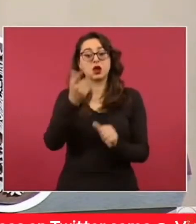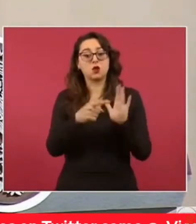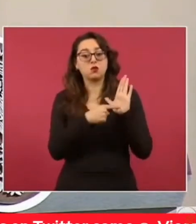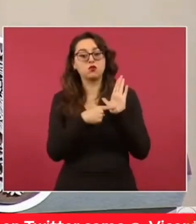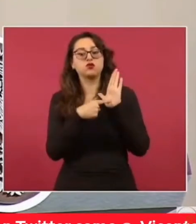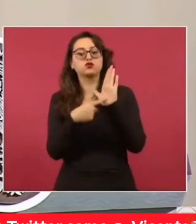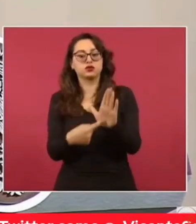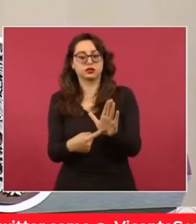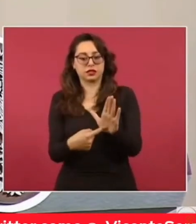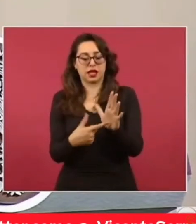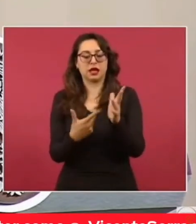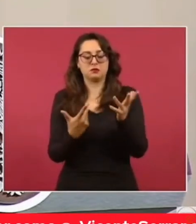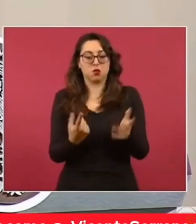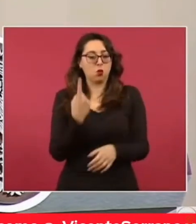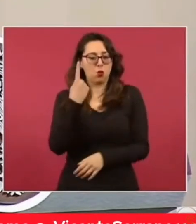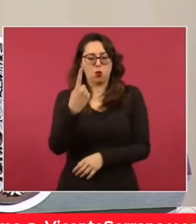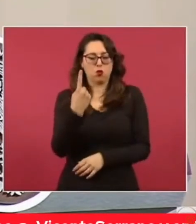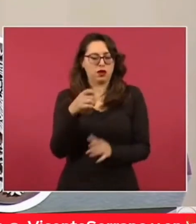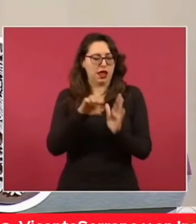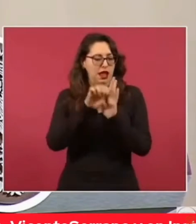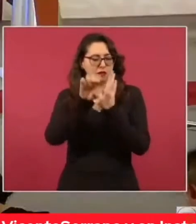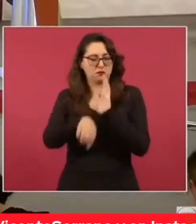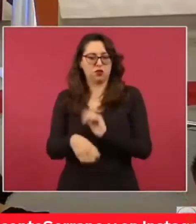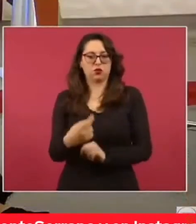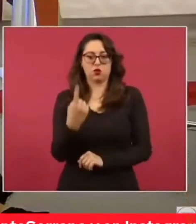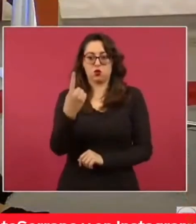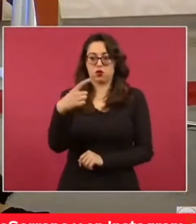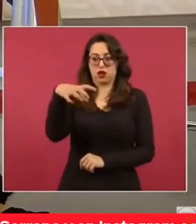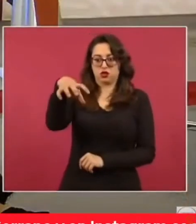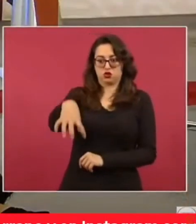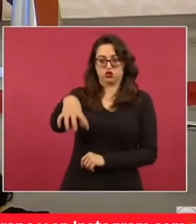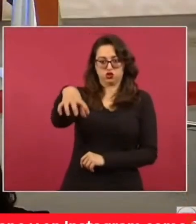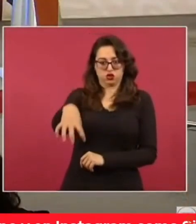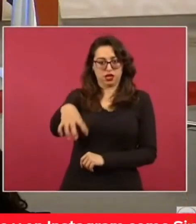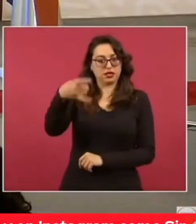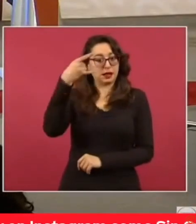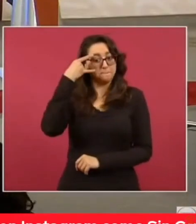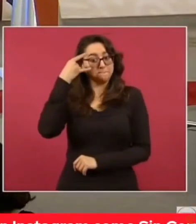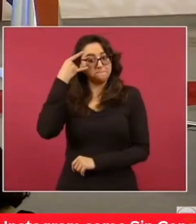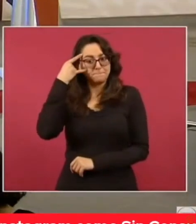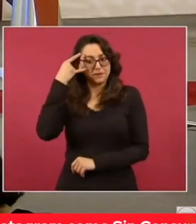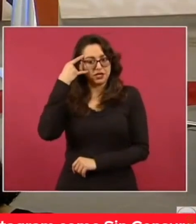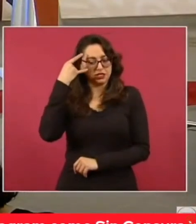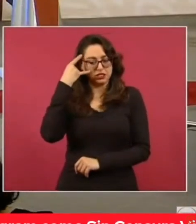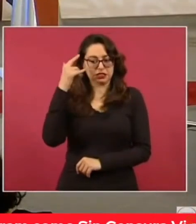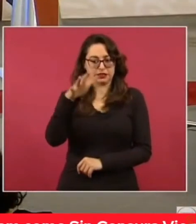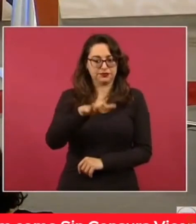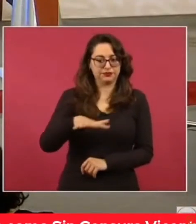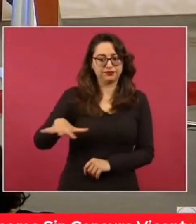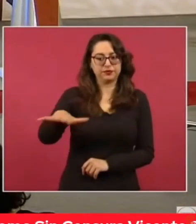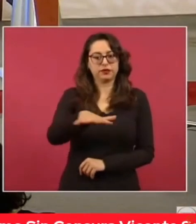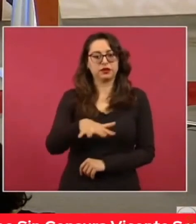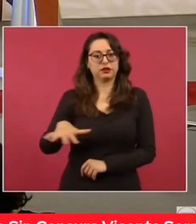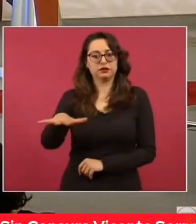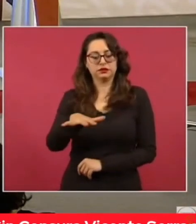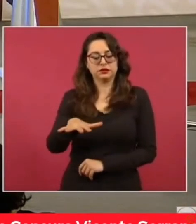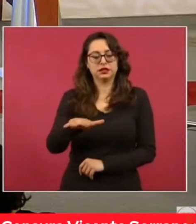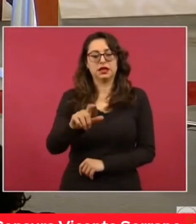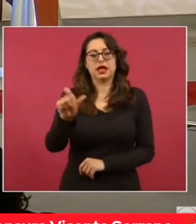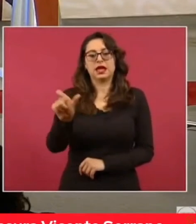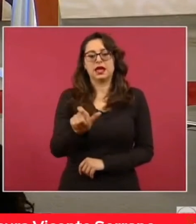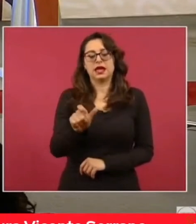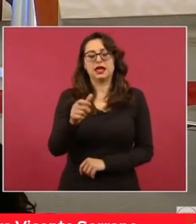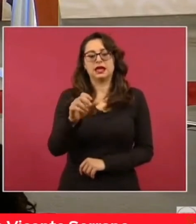ahora relacionado con una zona muy interesante en el norte del estado de Campeche, denominada